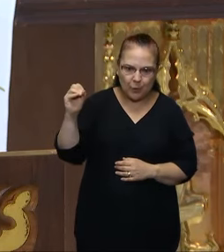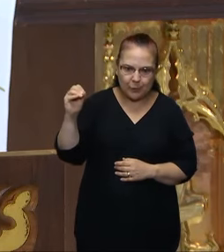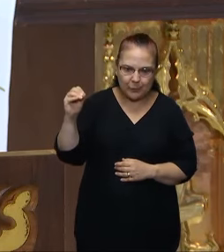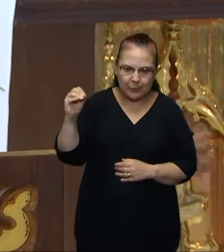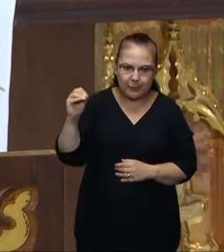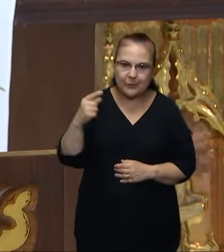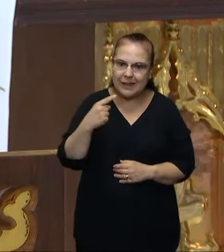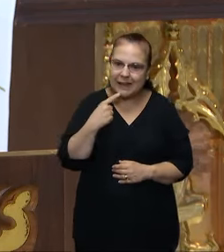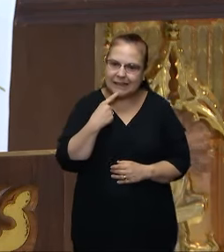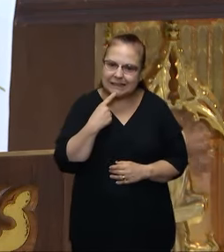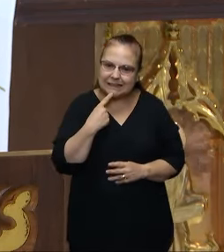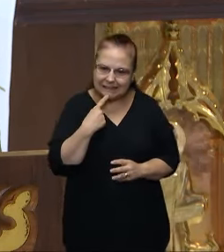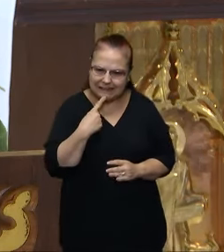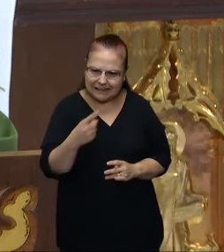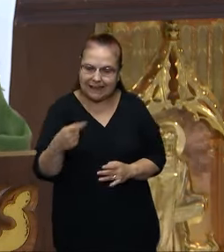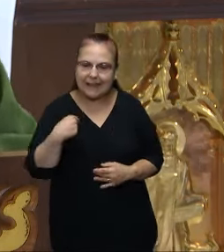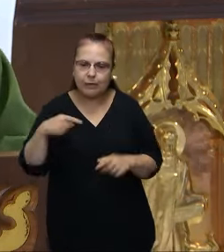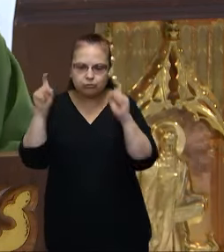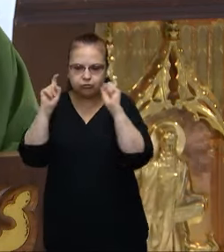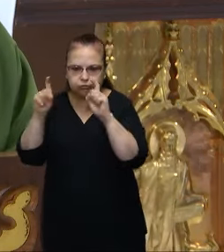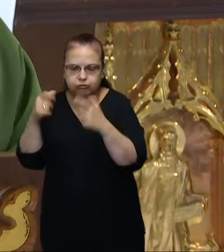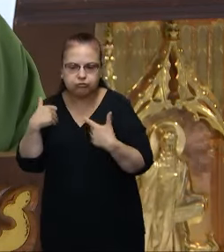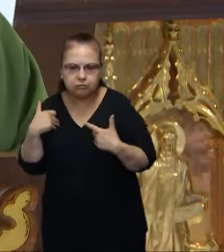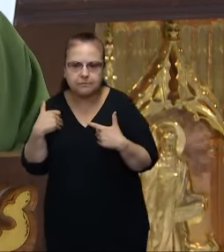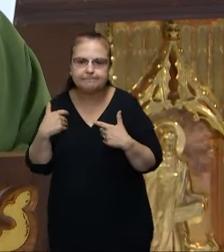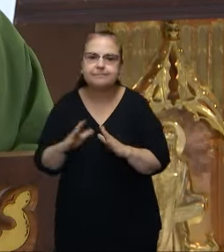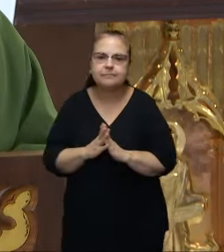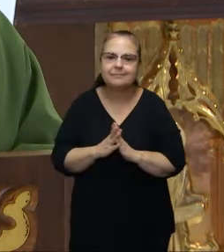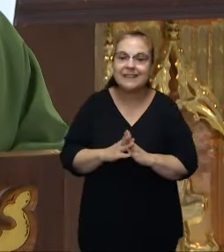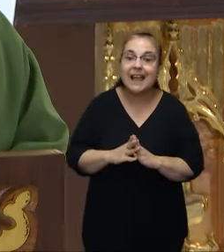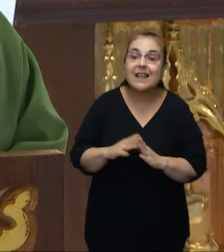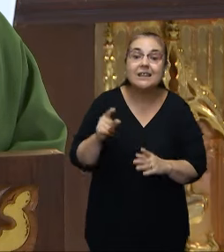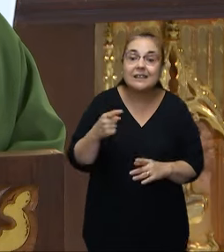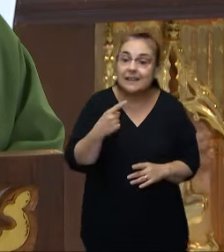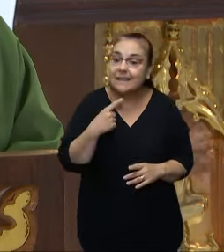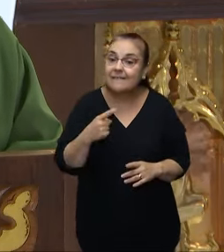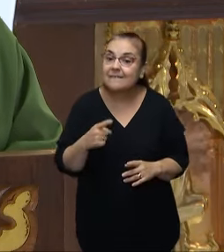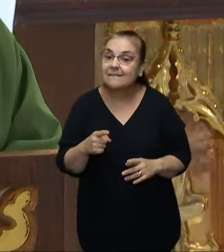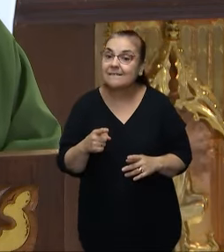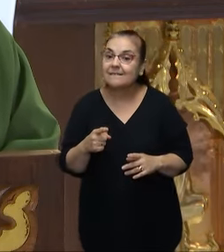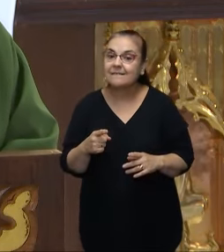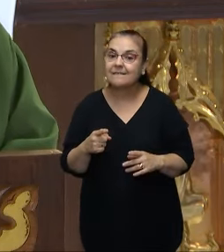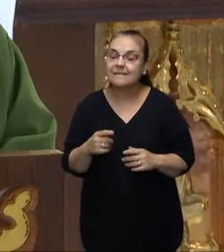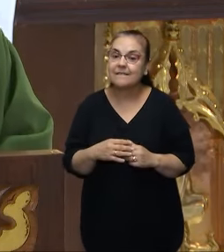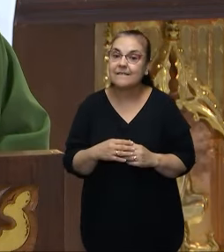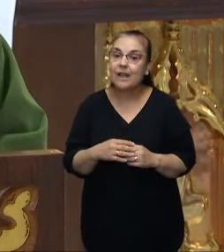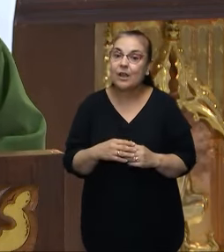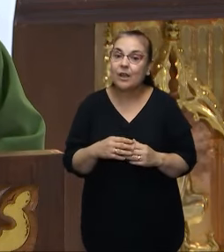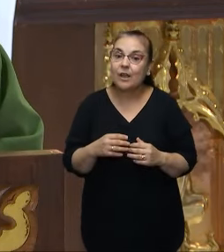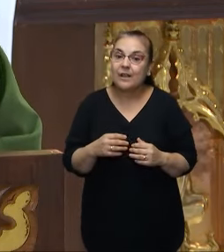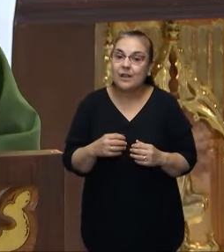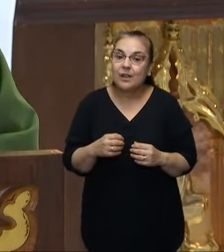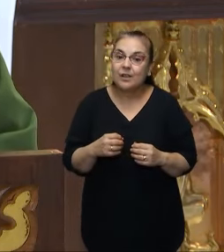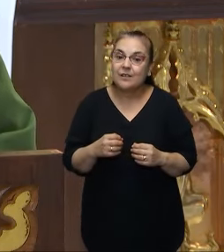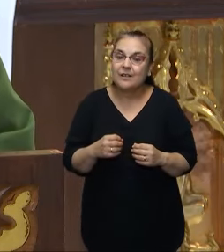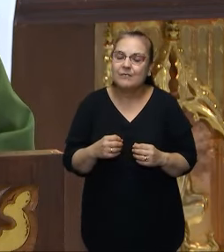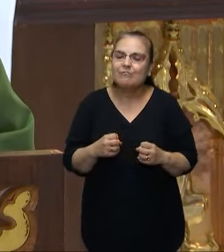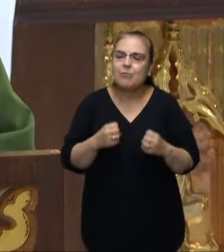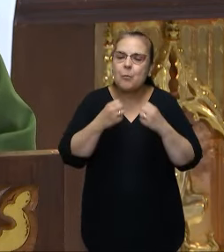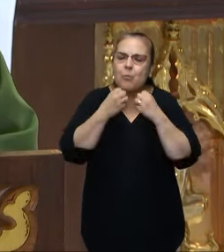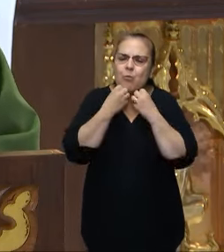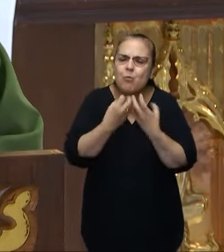de Educación y de evangelización que seguimos los salesianos y es buenos formar buenos